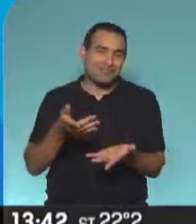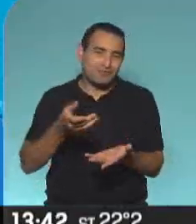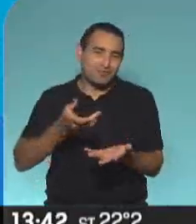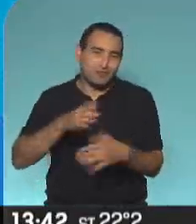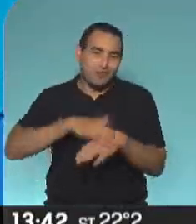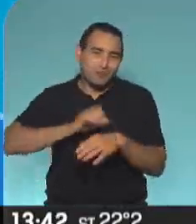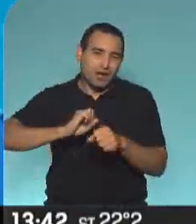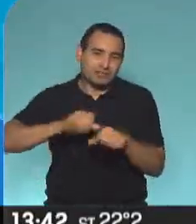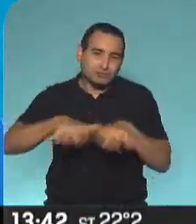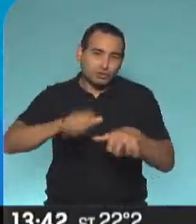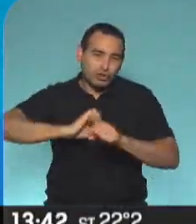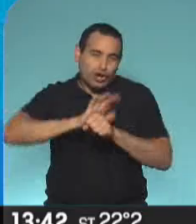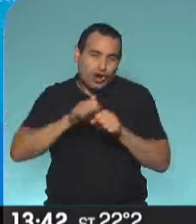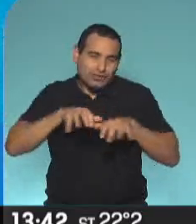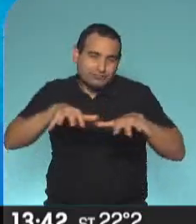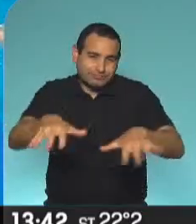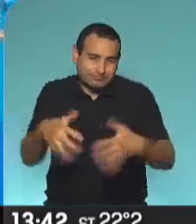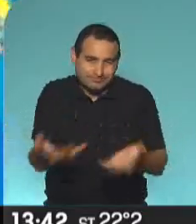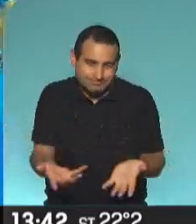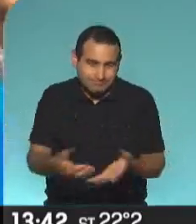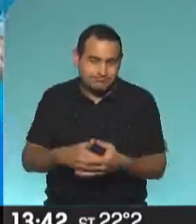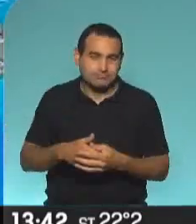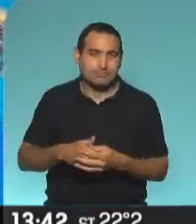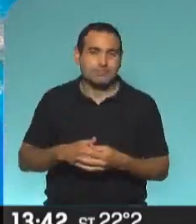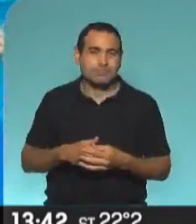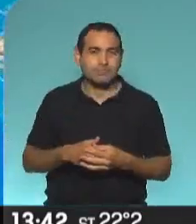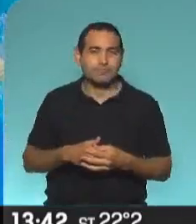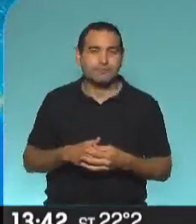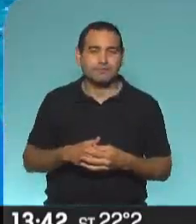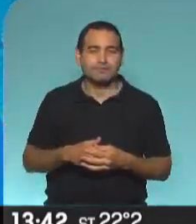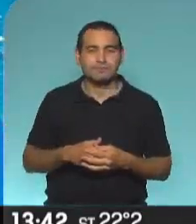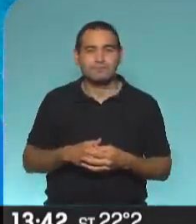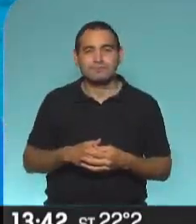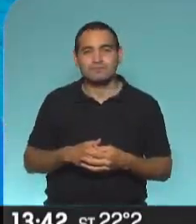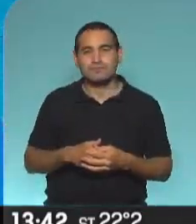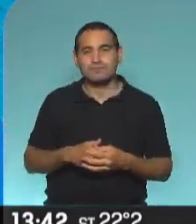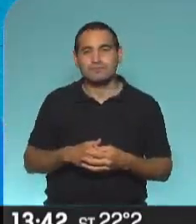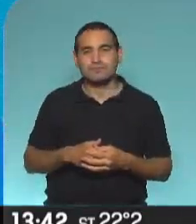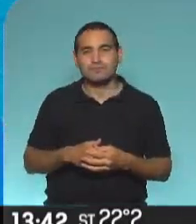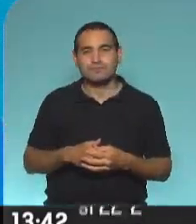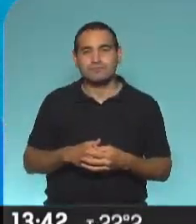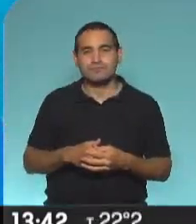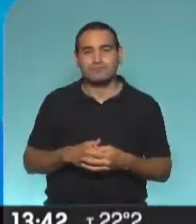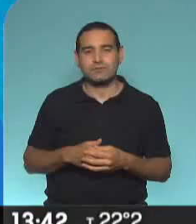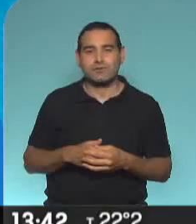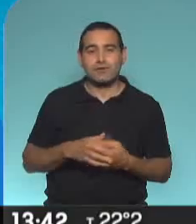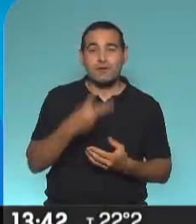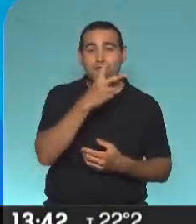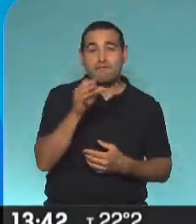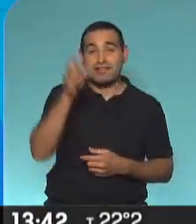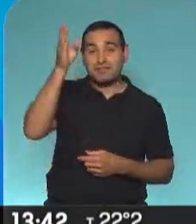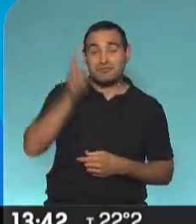en que estamos viviendo de esta pandemia. Ha caído en un